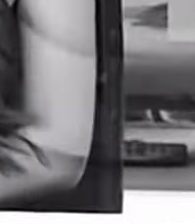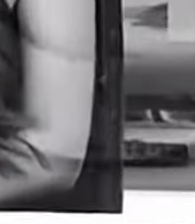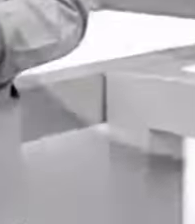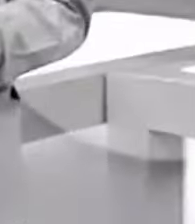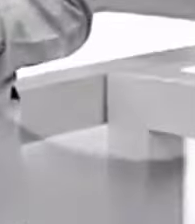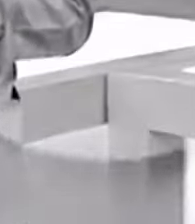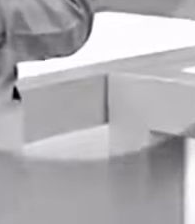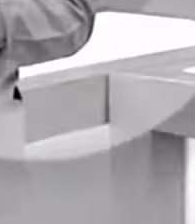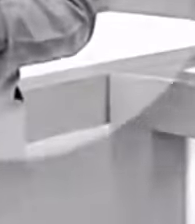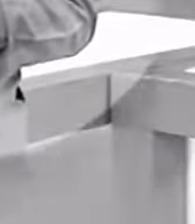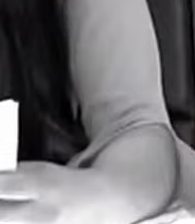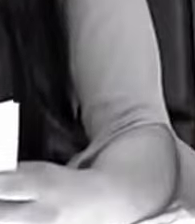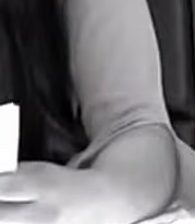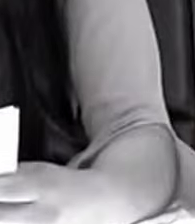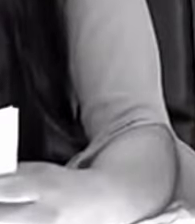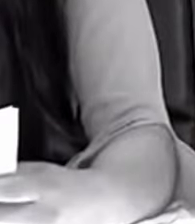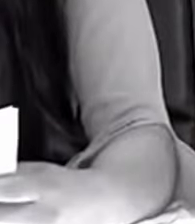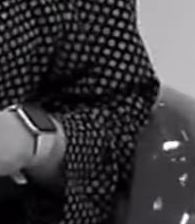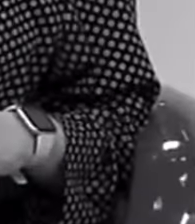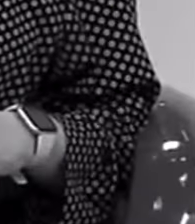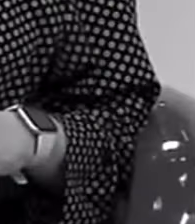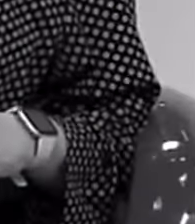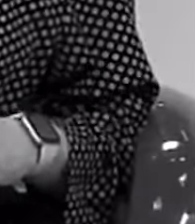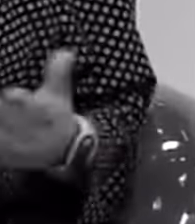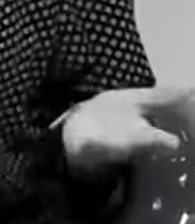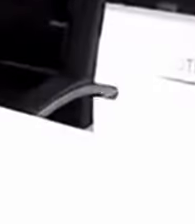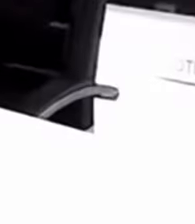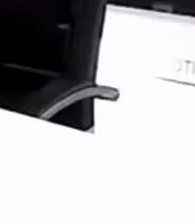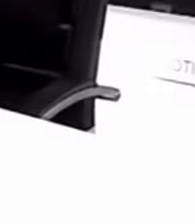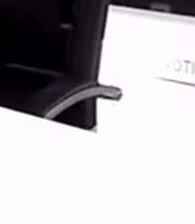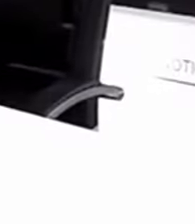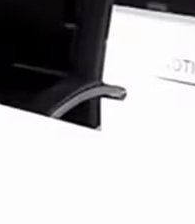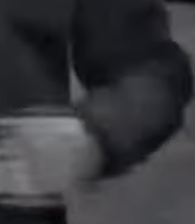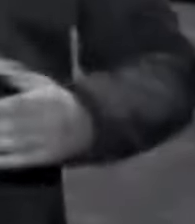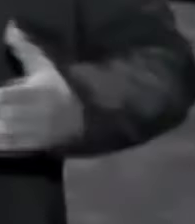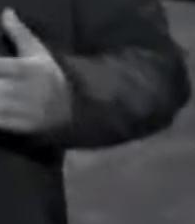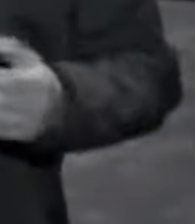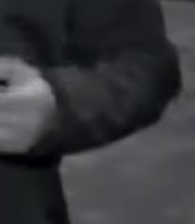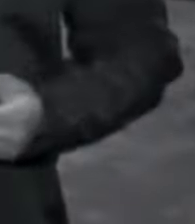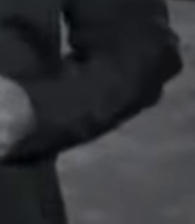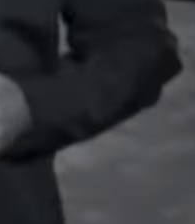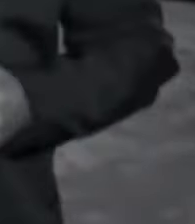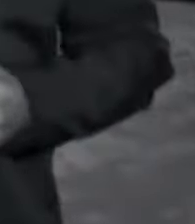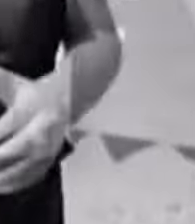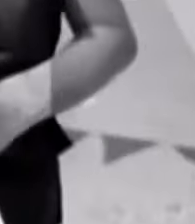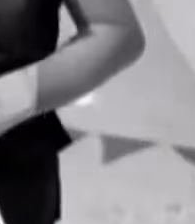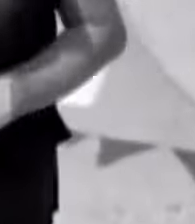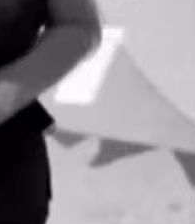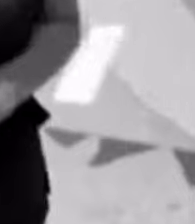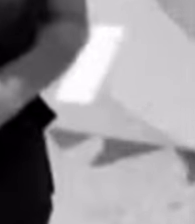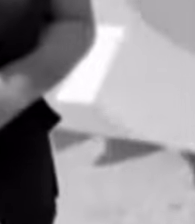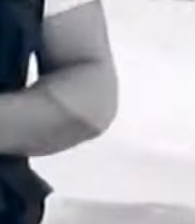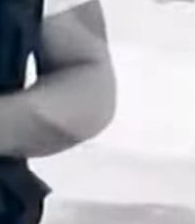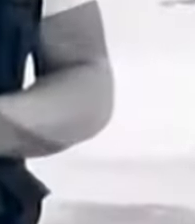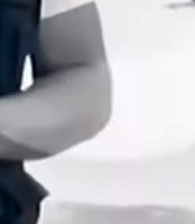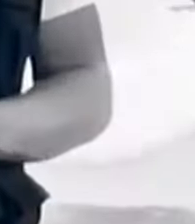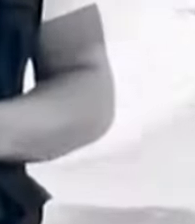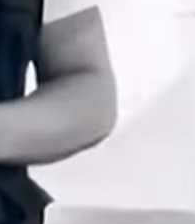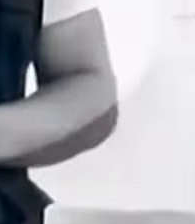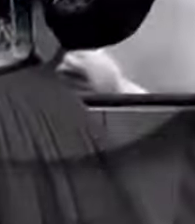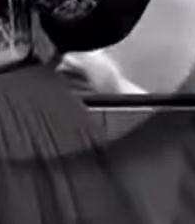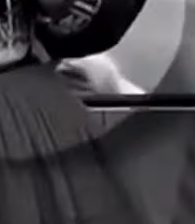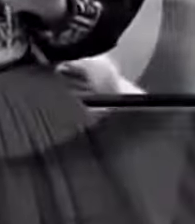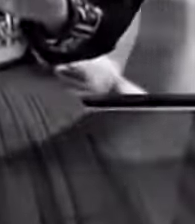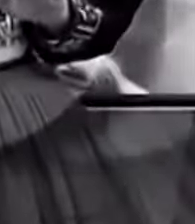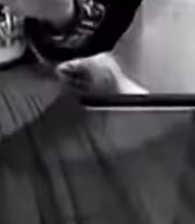y 514 de Claro TV, 1190 de DirecTV, 92 de Bets Cable, 12